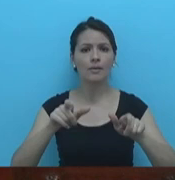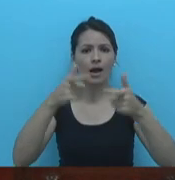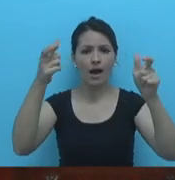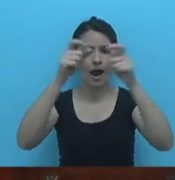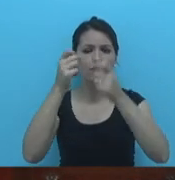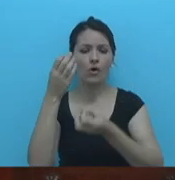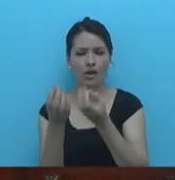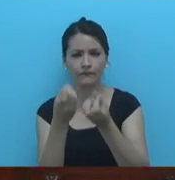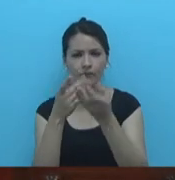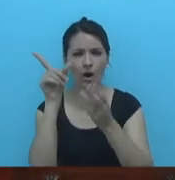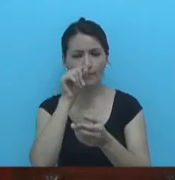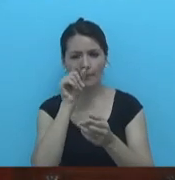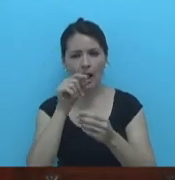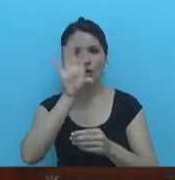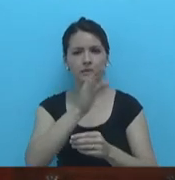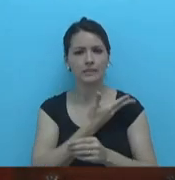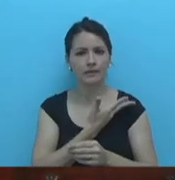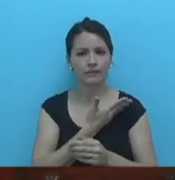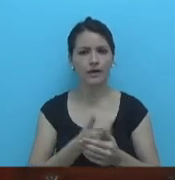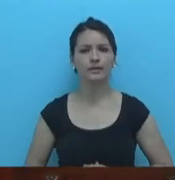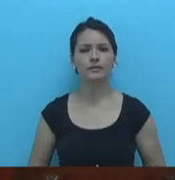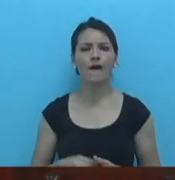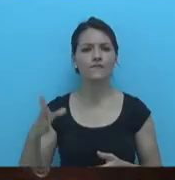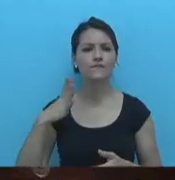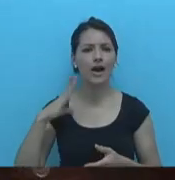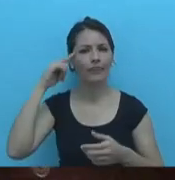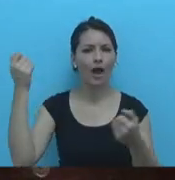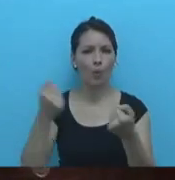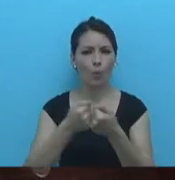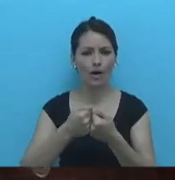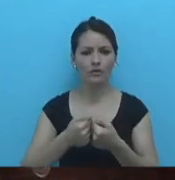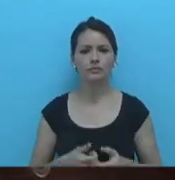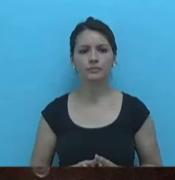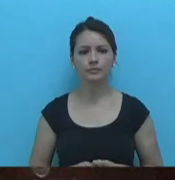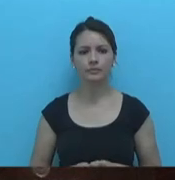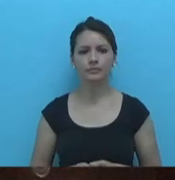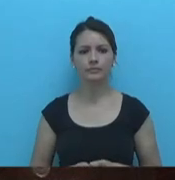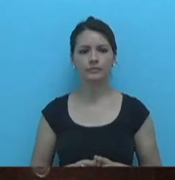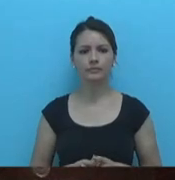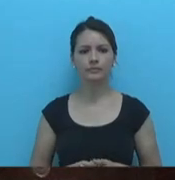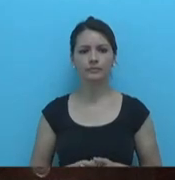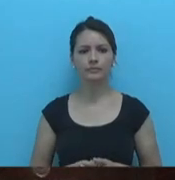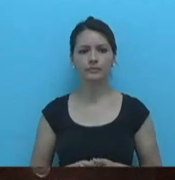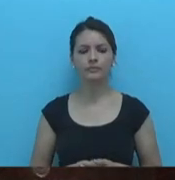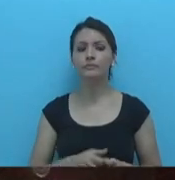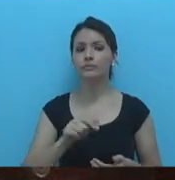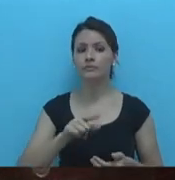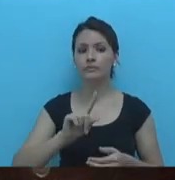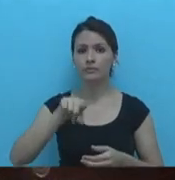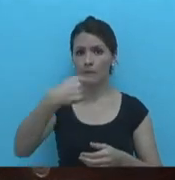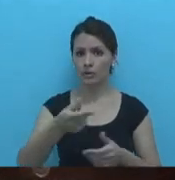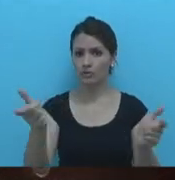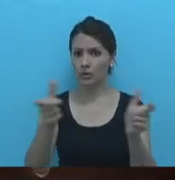dictamen de comisión. Diputado Gen, tiene uso de la palabra. Sí, señor presidente, para solicitar una renovación de la preferencia para